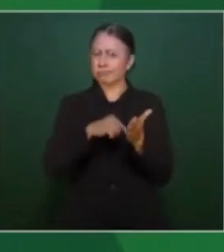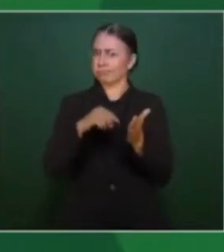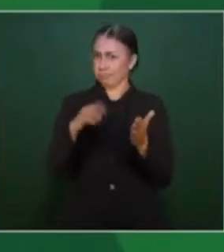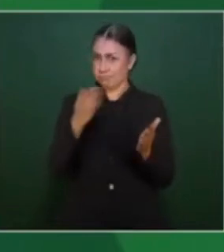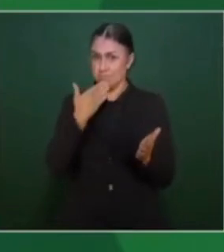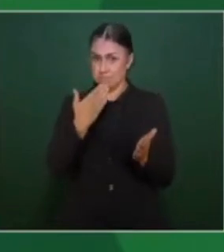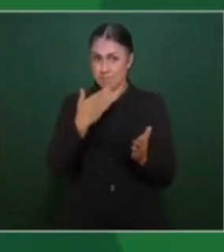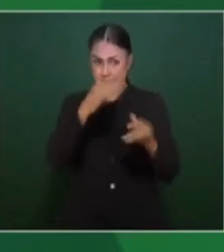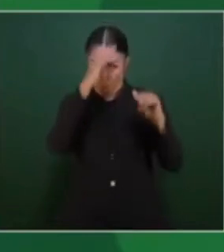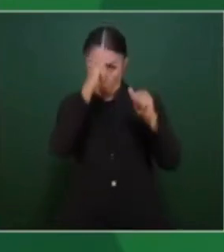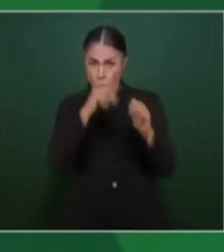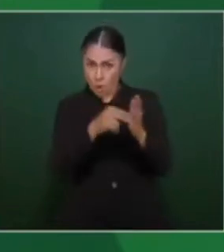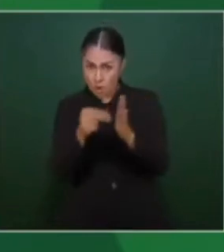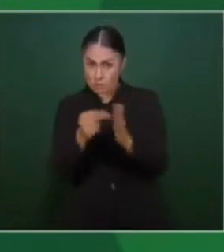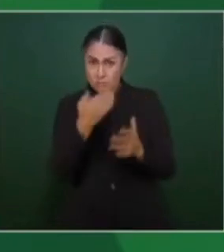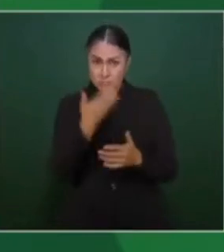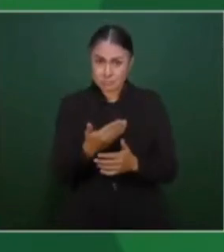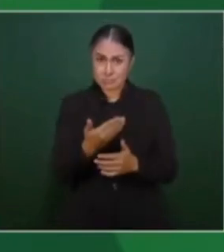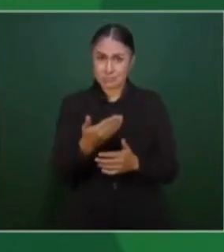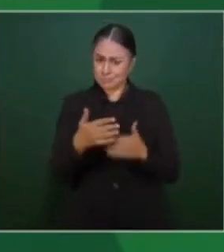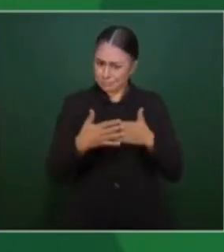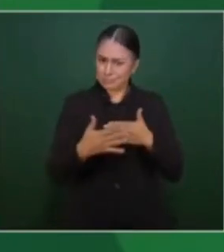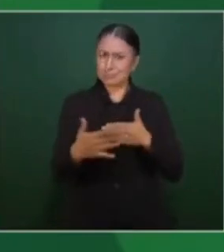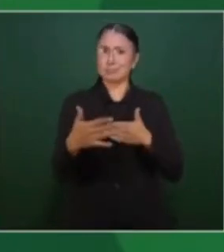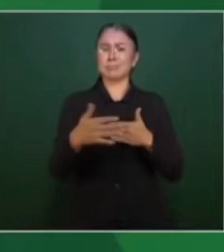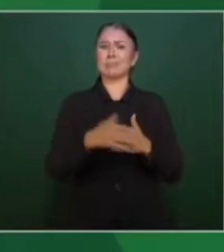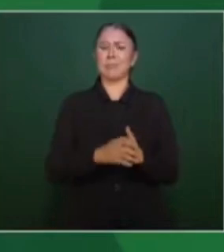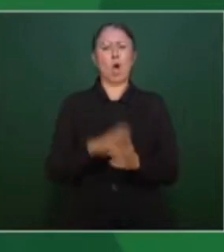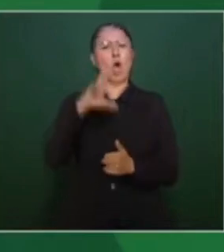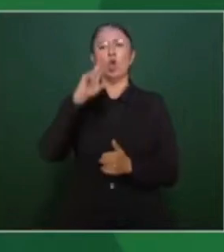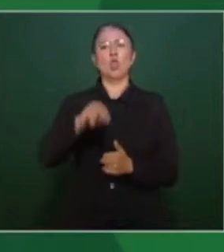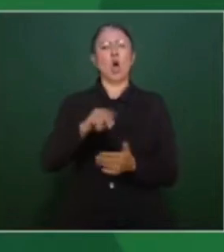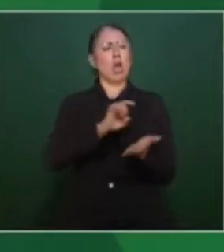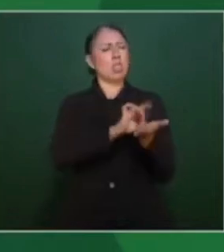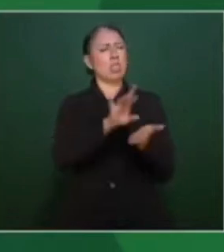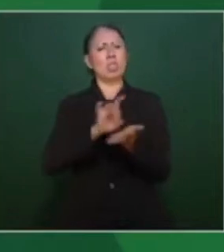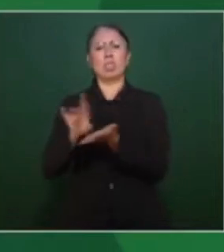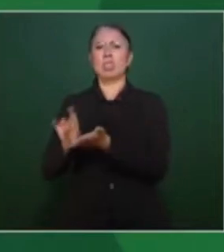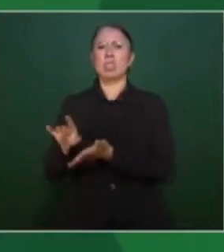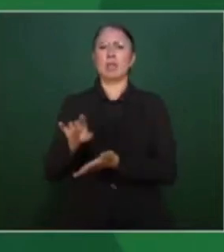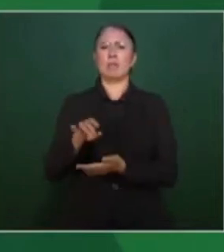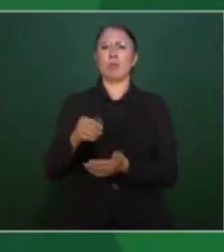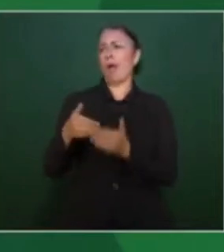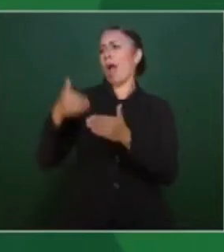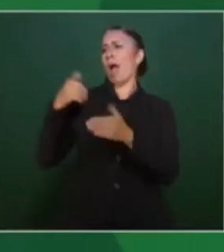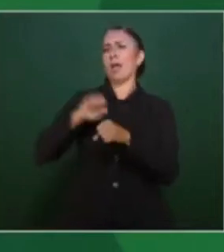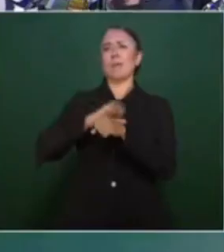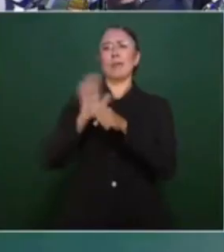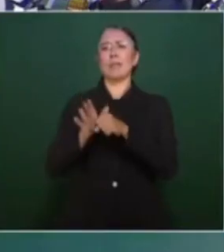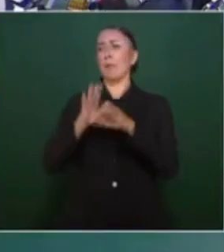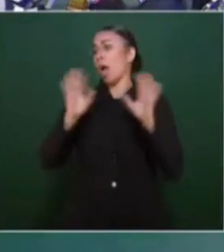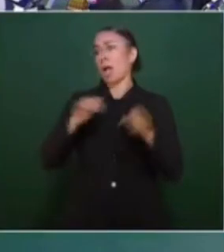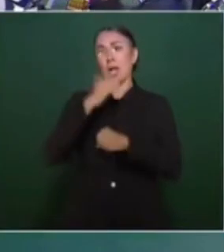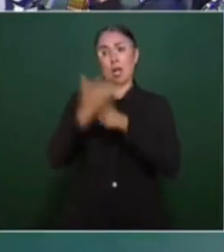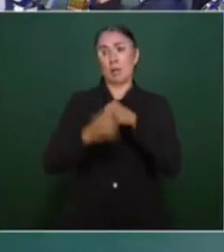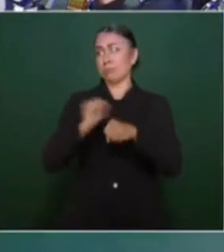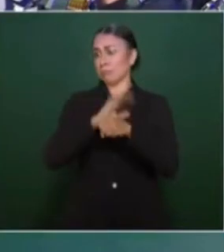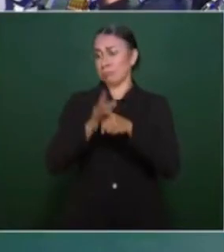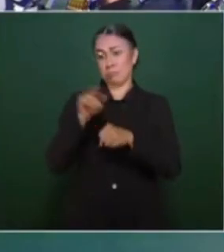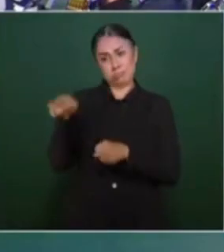pandemia no van a ser despedidos, van a continuar trabajando.